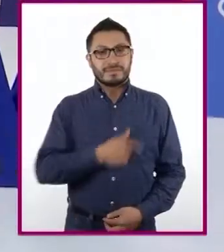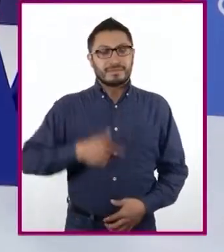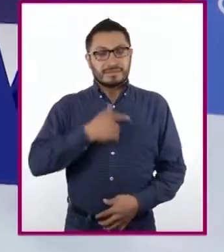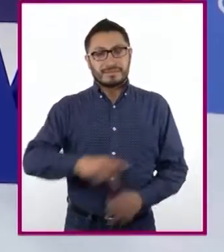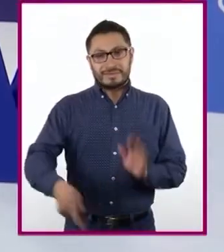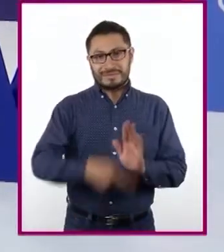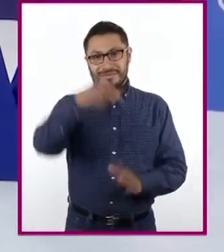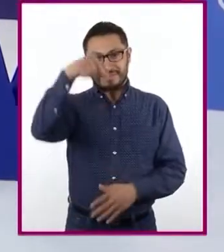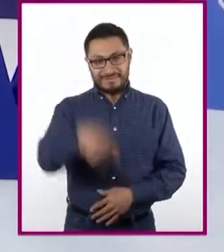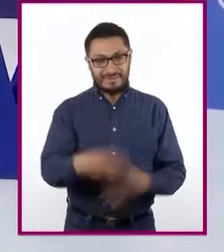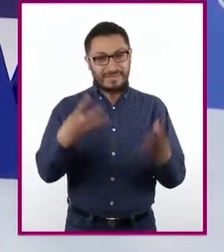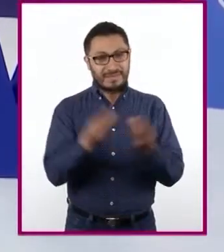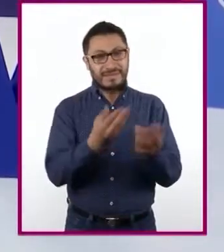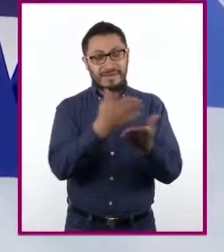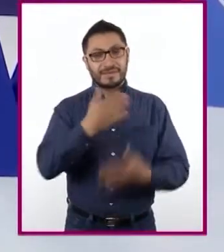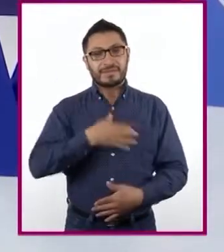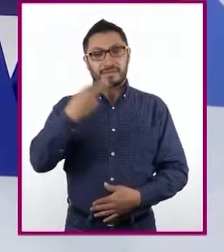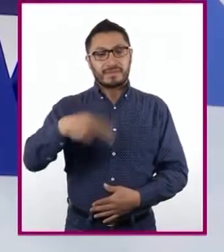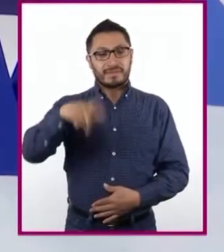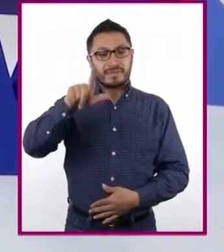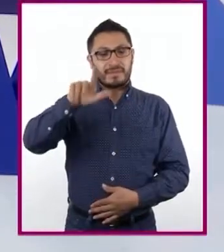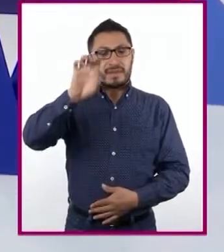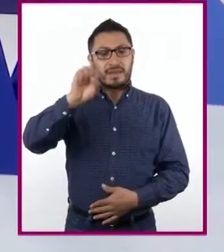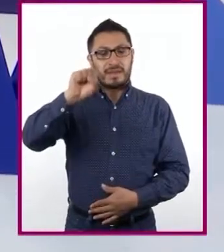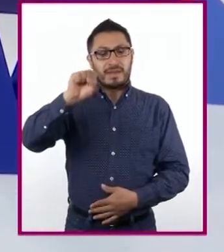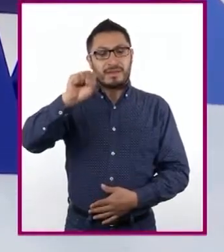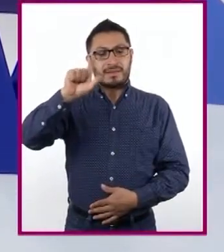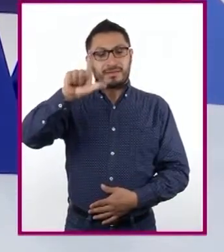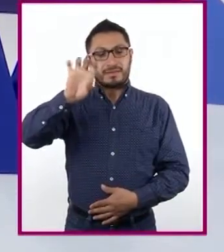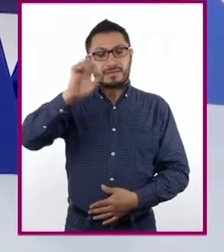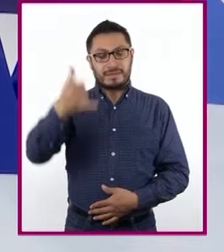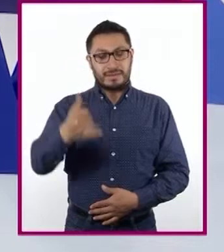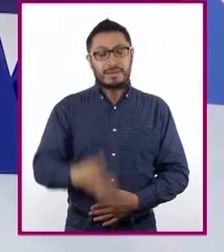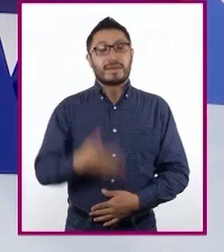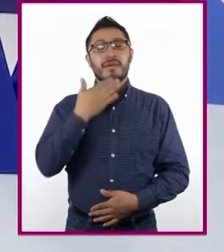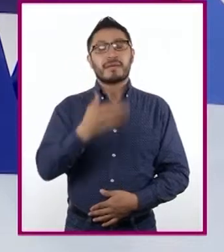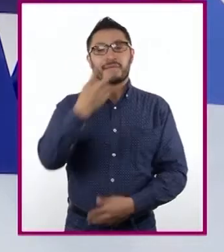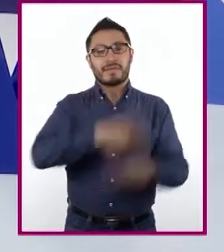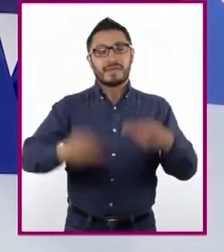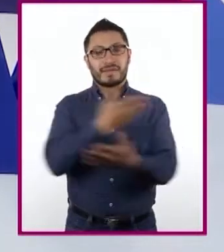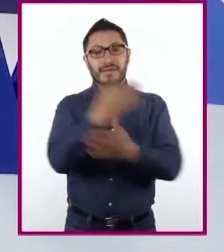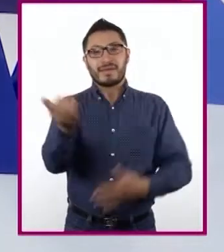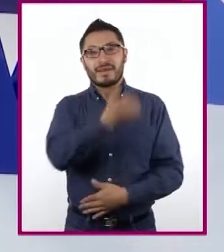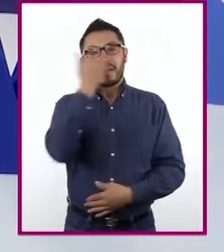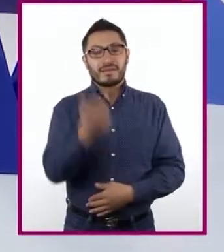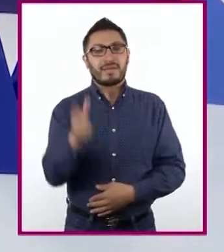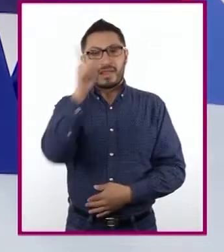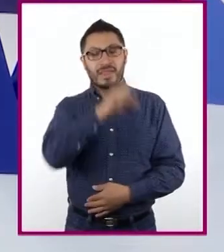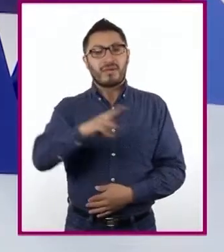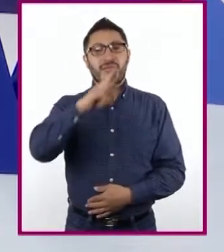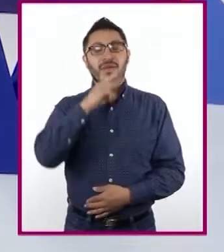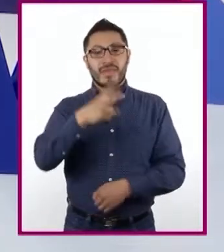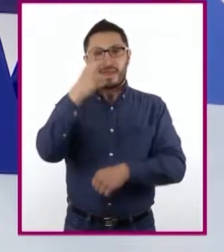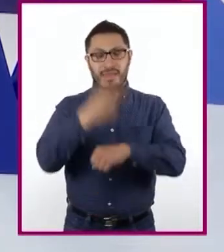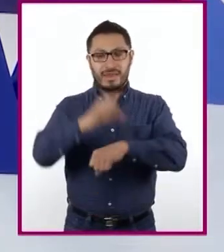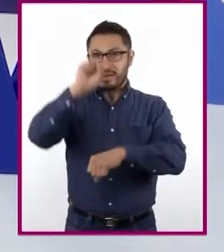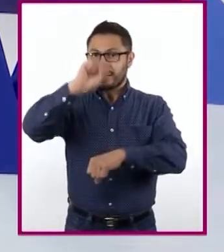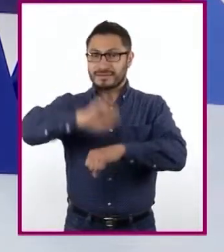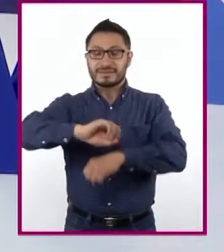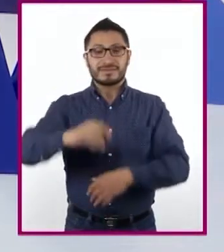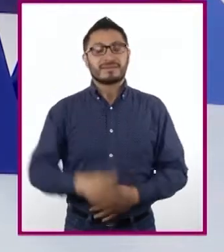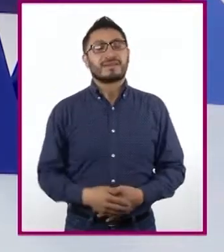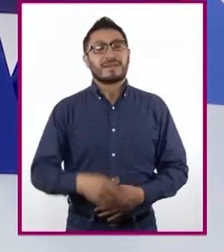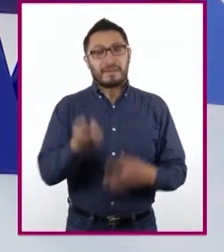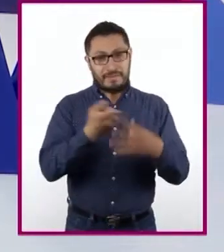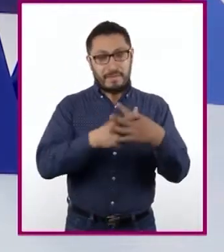aquí de nuevo. Mi nombre es Leslie Mendívil y les doy la bienvenida a las alumnas y alumnos de lengua materna de segundo grado de secundaria.